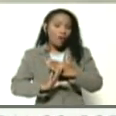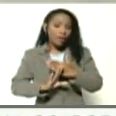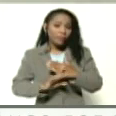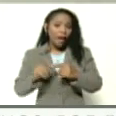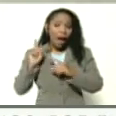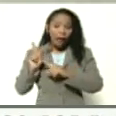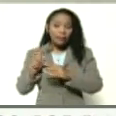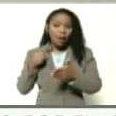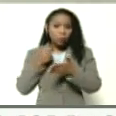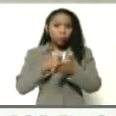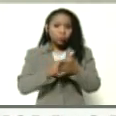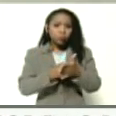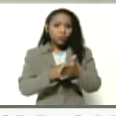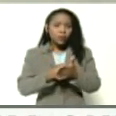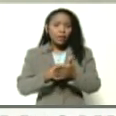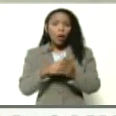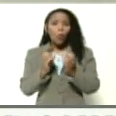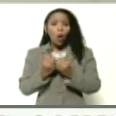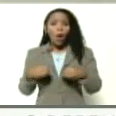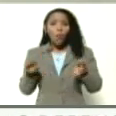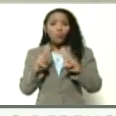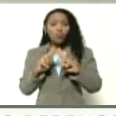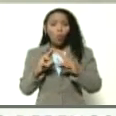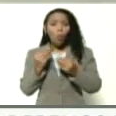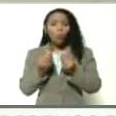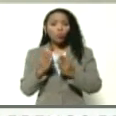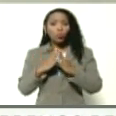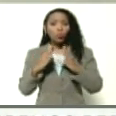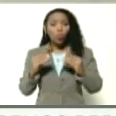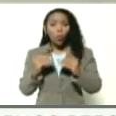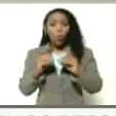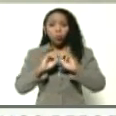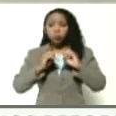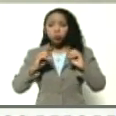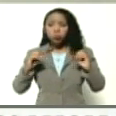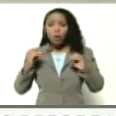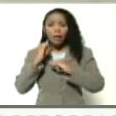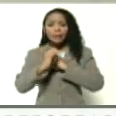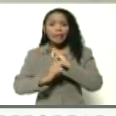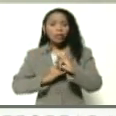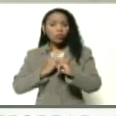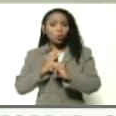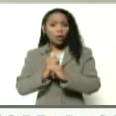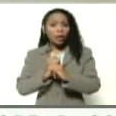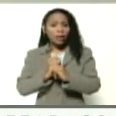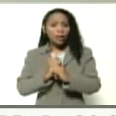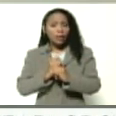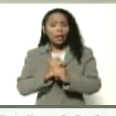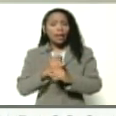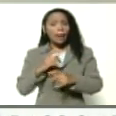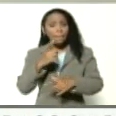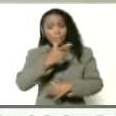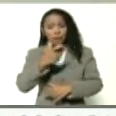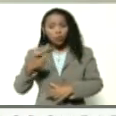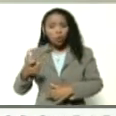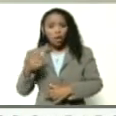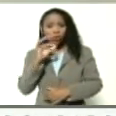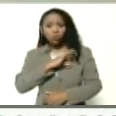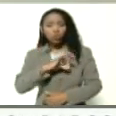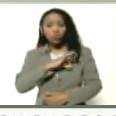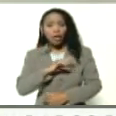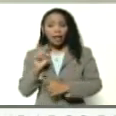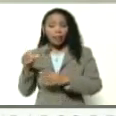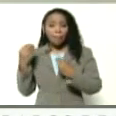lucha, tanto las Naciones Unidas como todos los organismos internacionales y actores sociales tenemos un